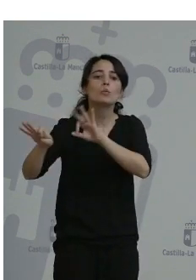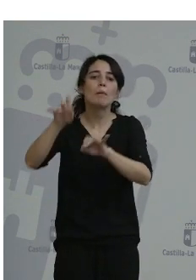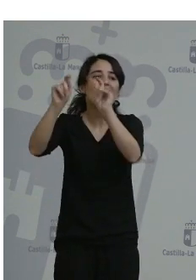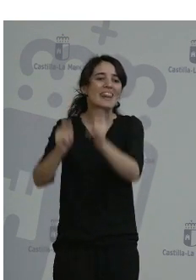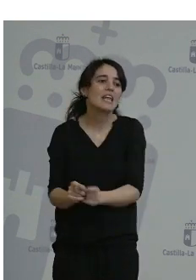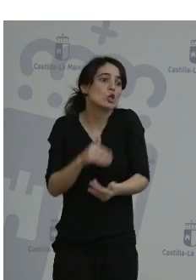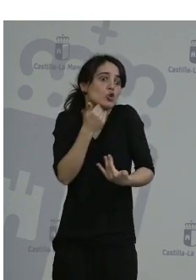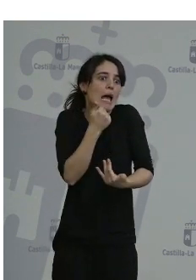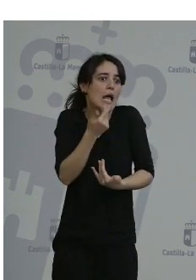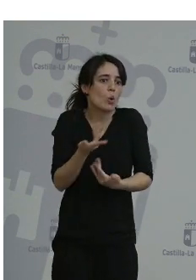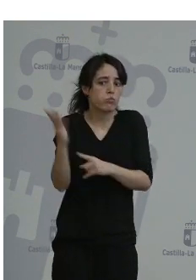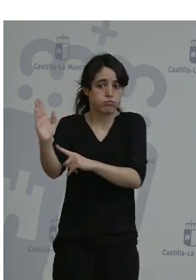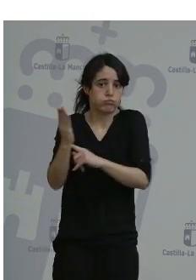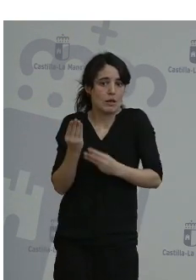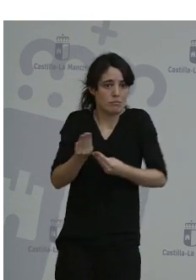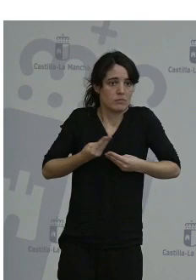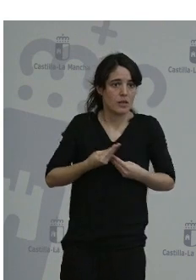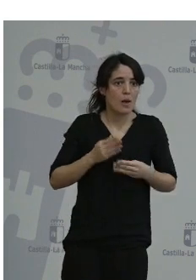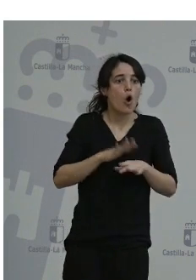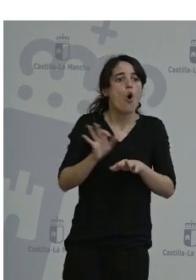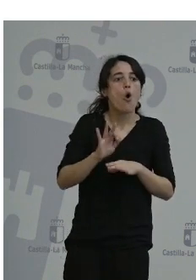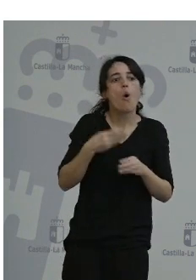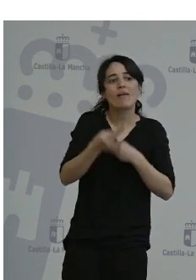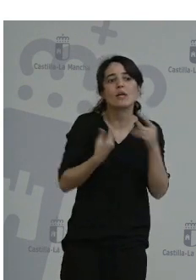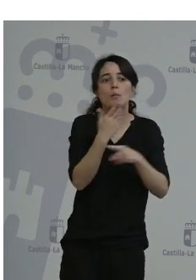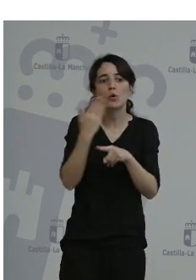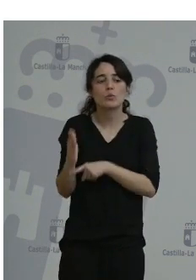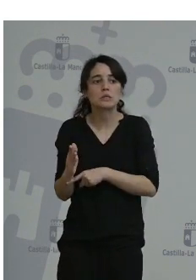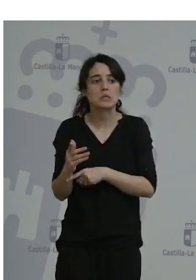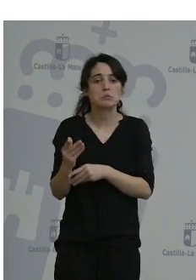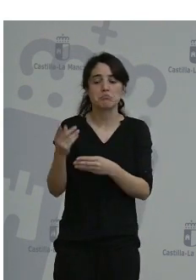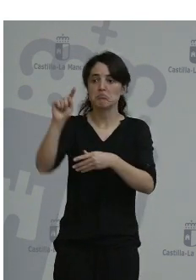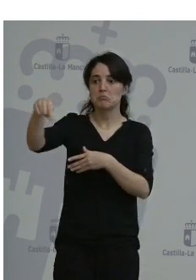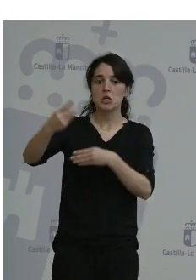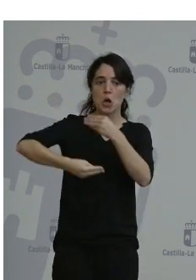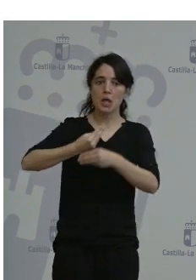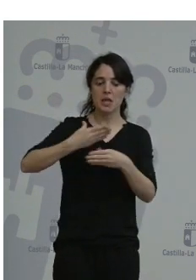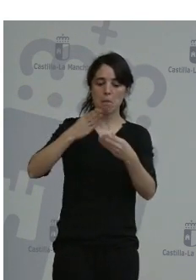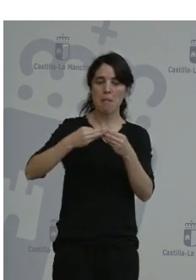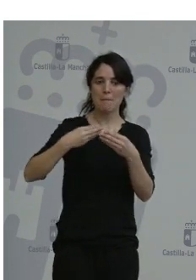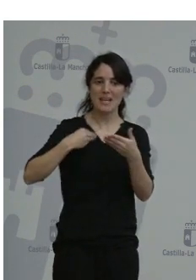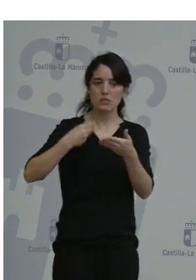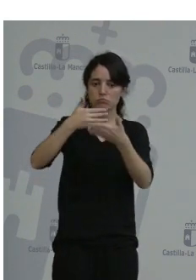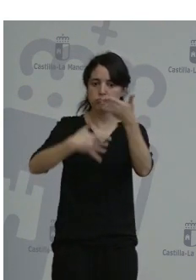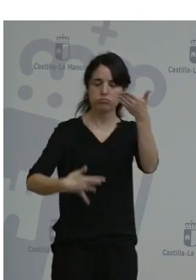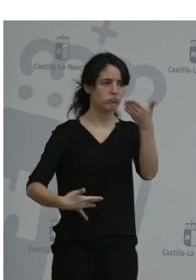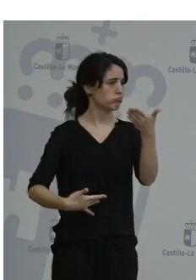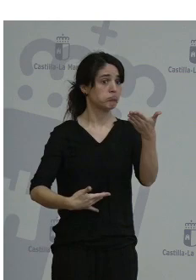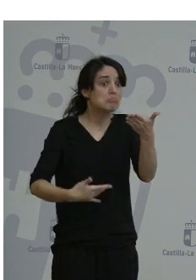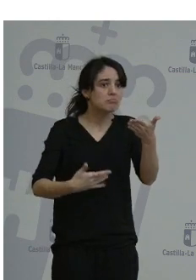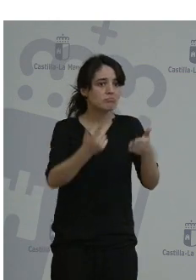o lo que vamos a realizar, las propuestas que podamos hacer, y la verdad que me hicieron algunos papeles, pero me vais a perdonar